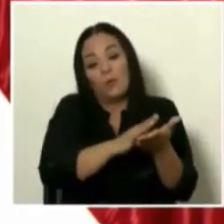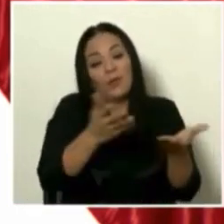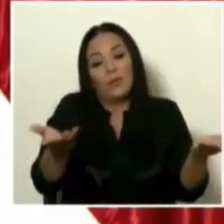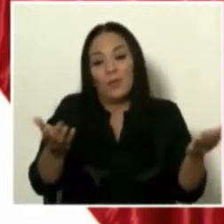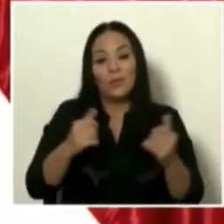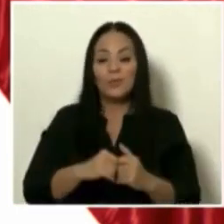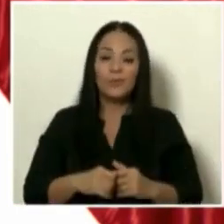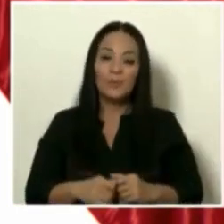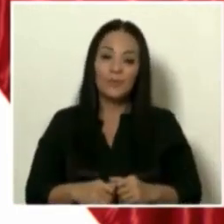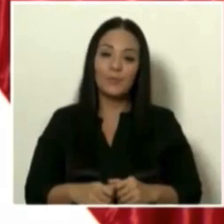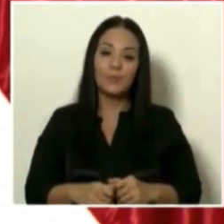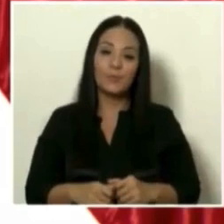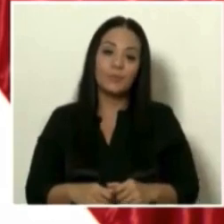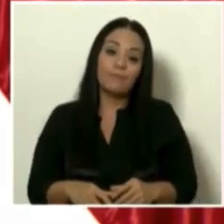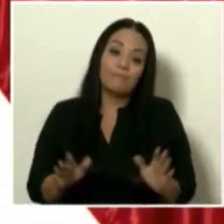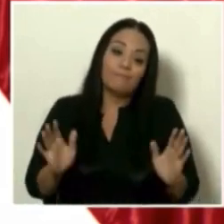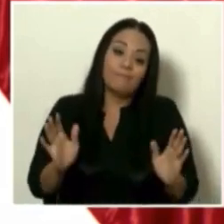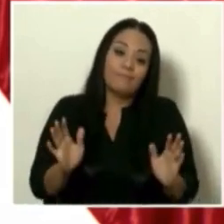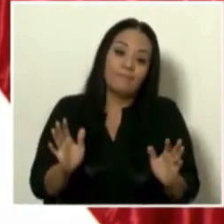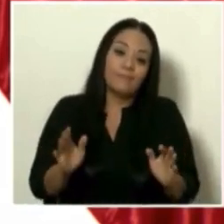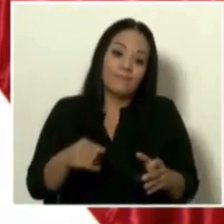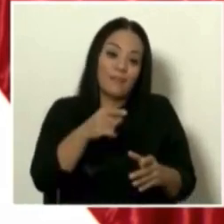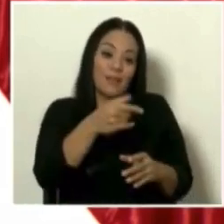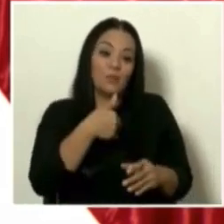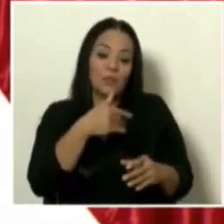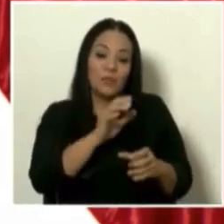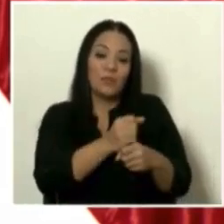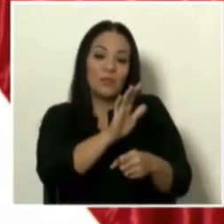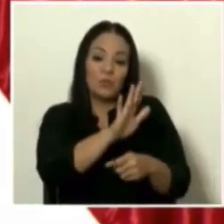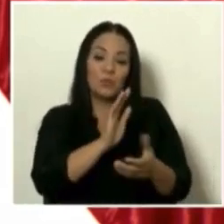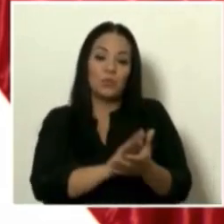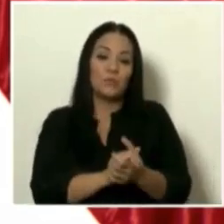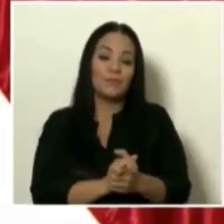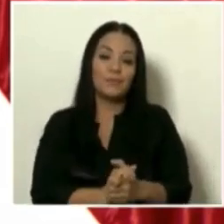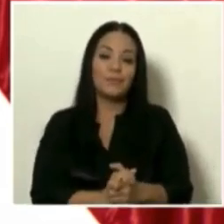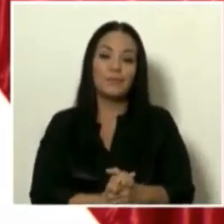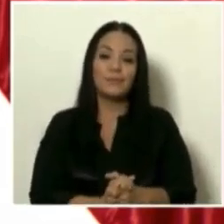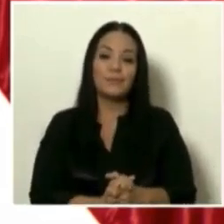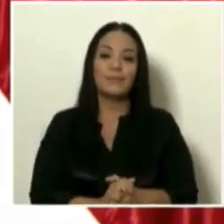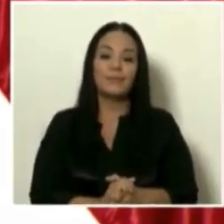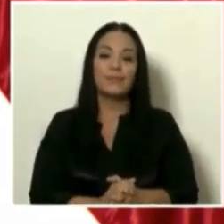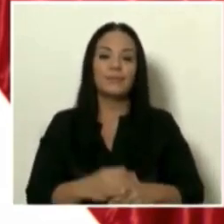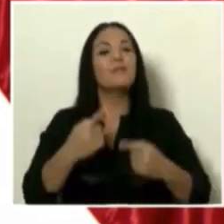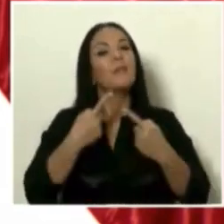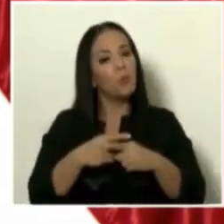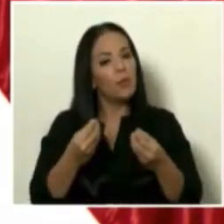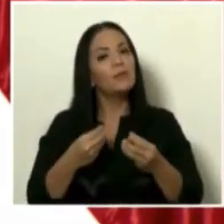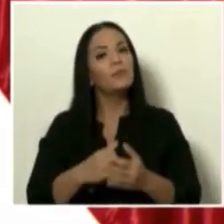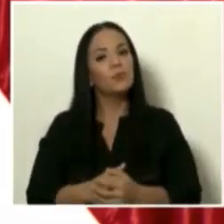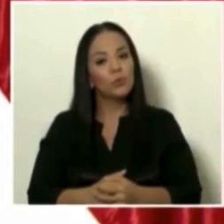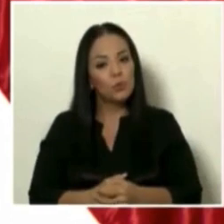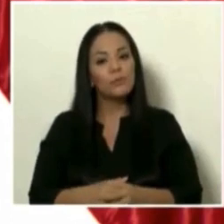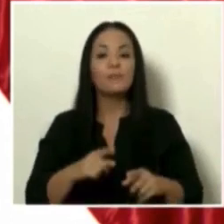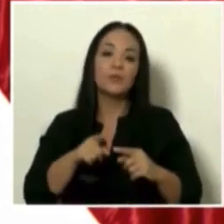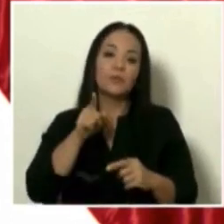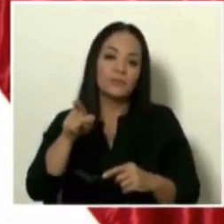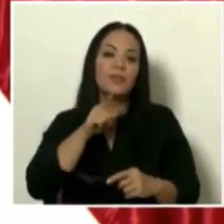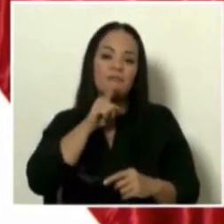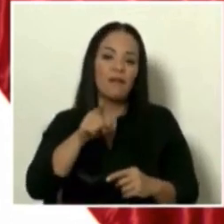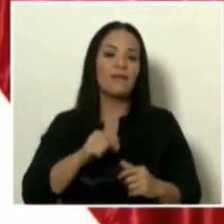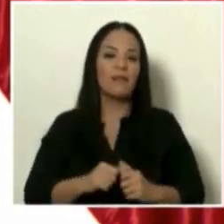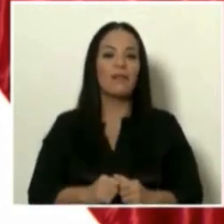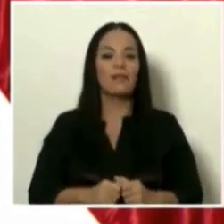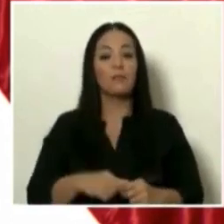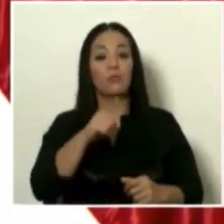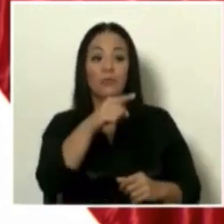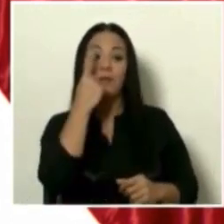porque los hechos los tienen ellos de su lado. Y me duele mucho, pero es la realidad. Usted me preguntó mi